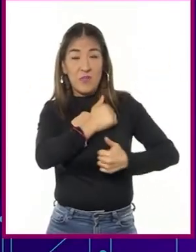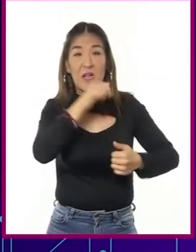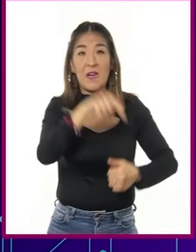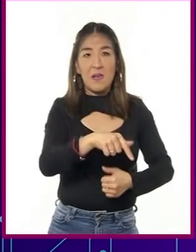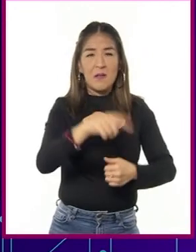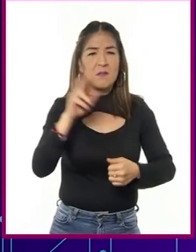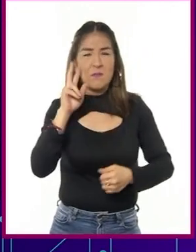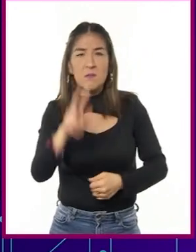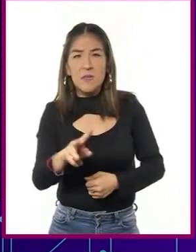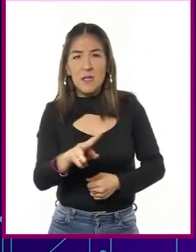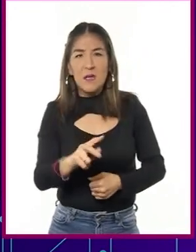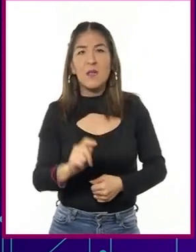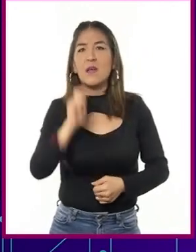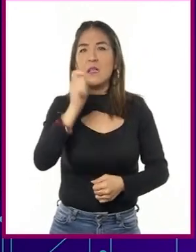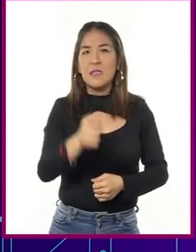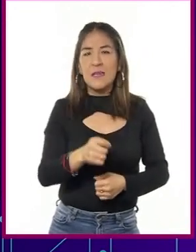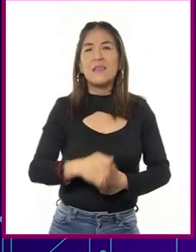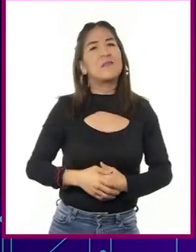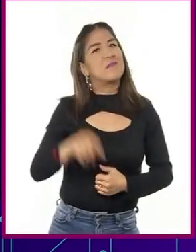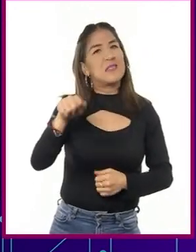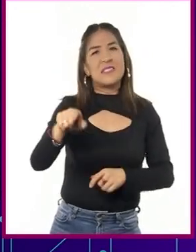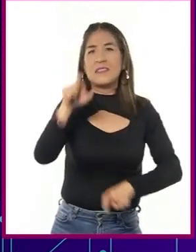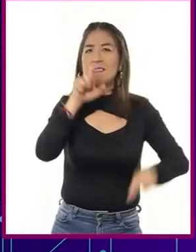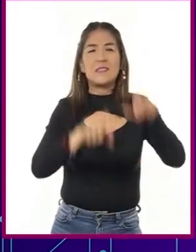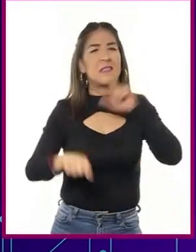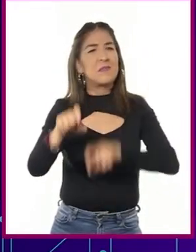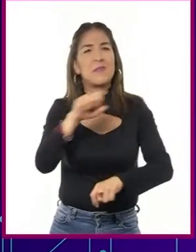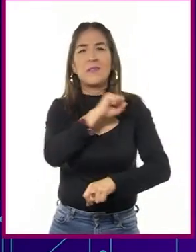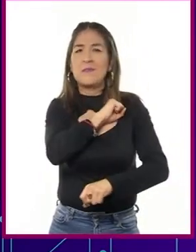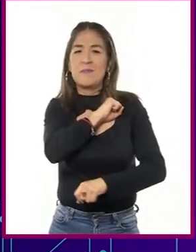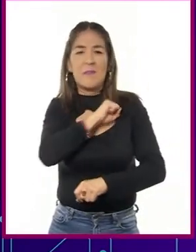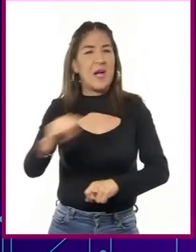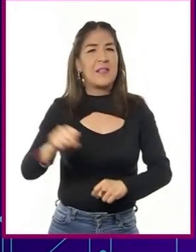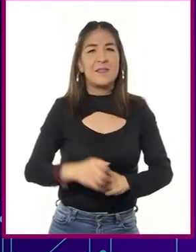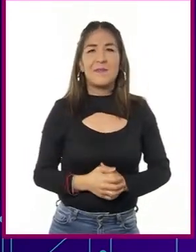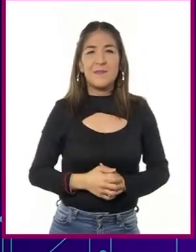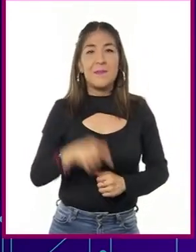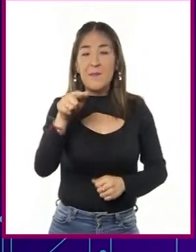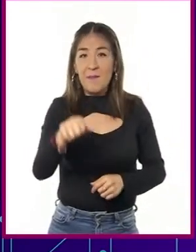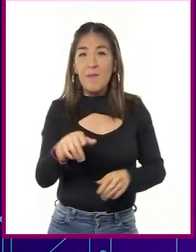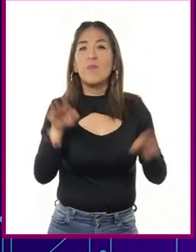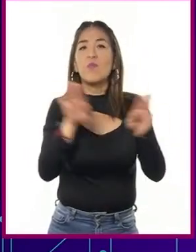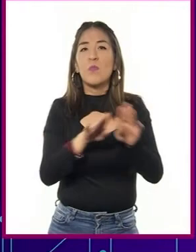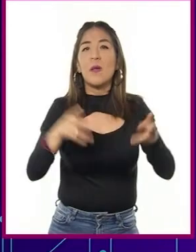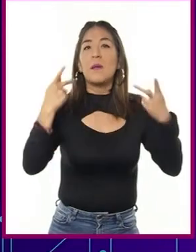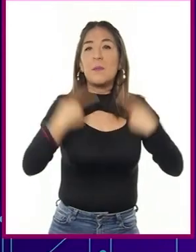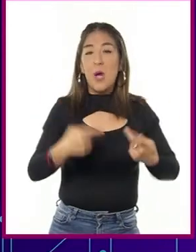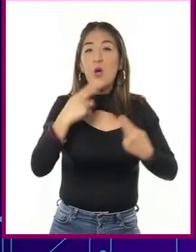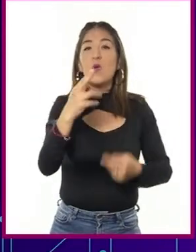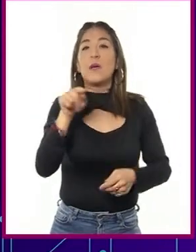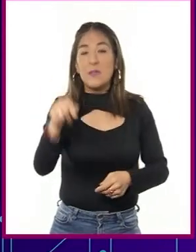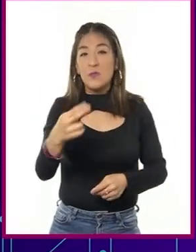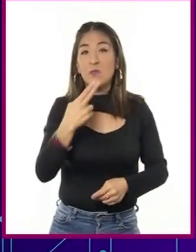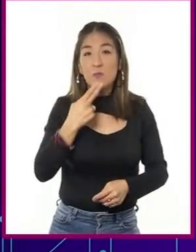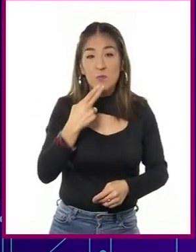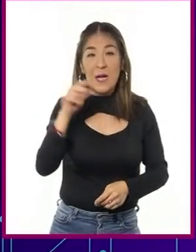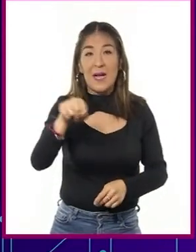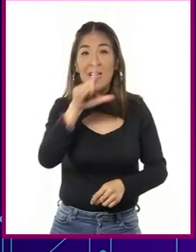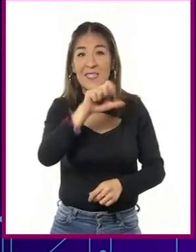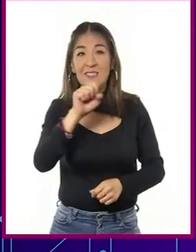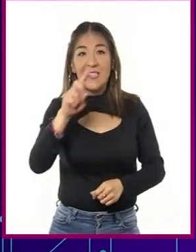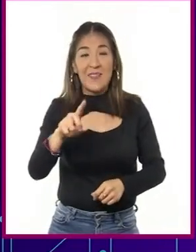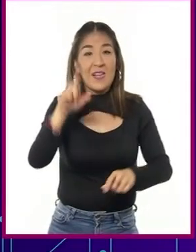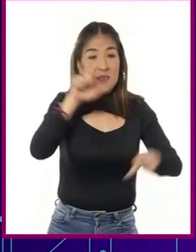la vieron como un arma química potencial. Los experimentos del posible uso del LSD para cambiar